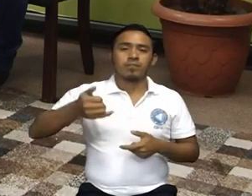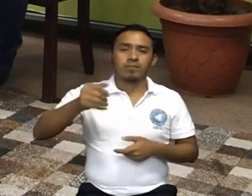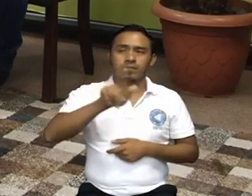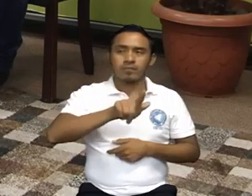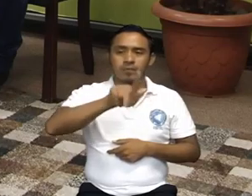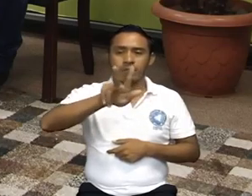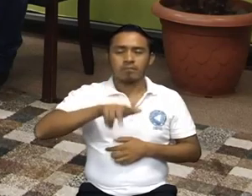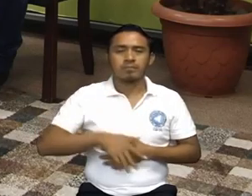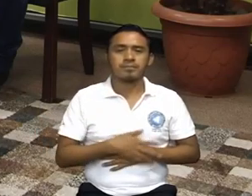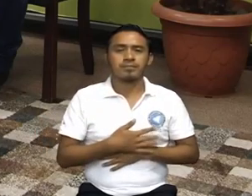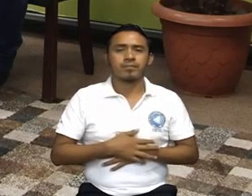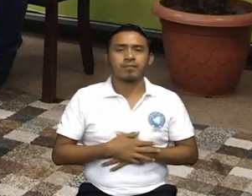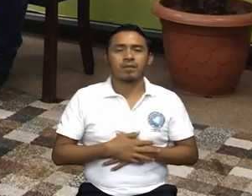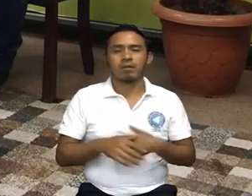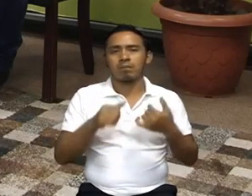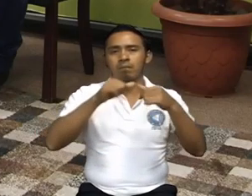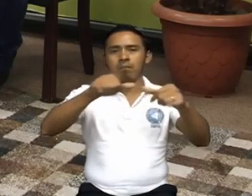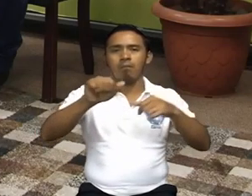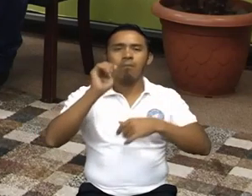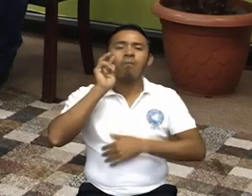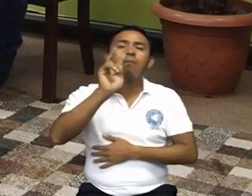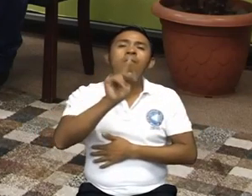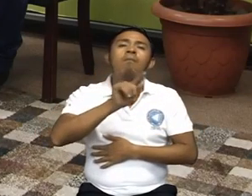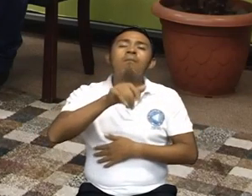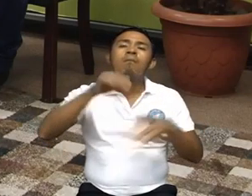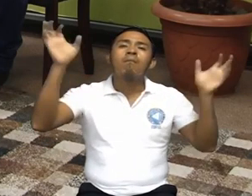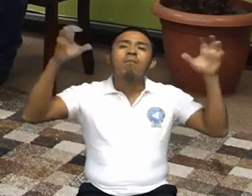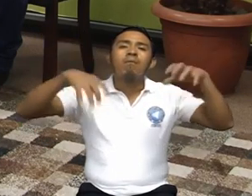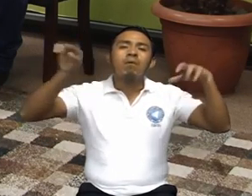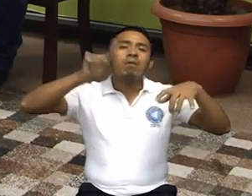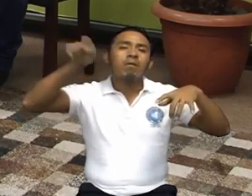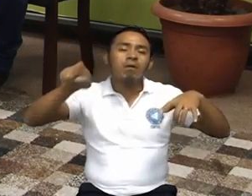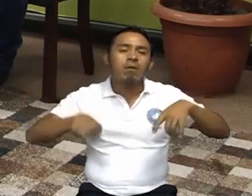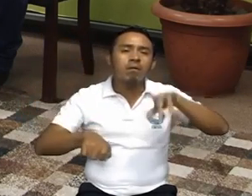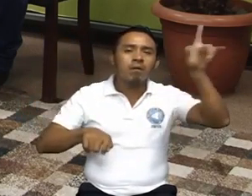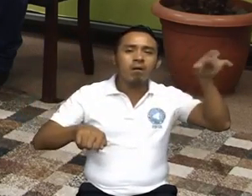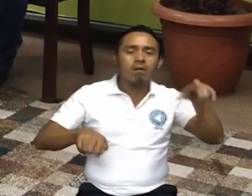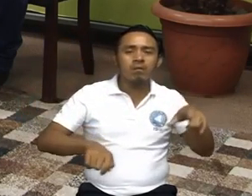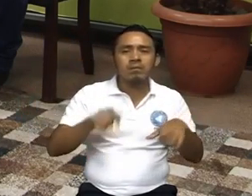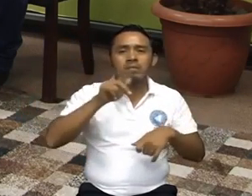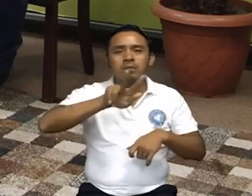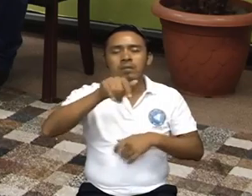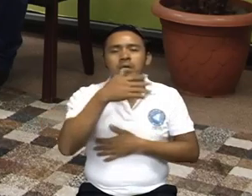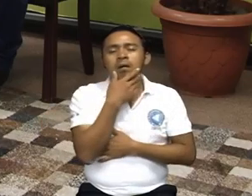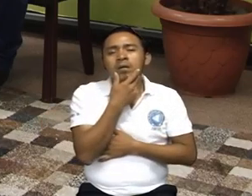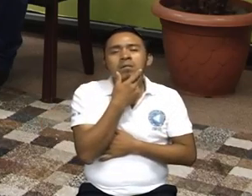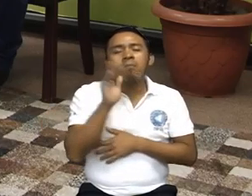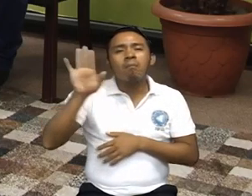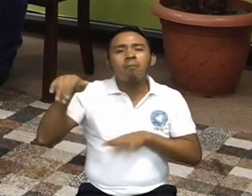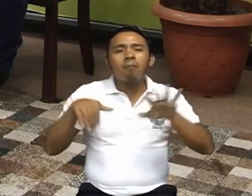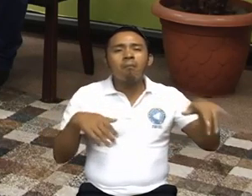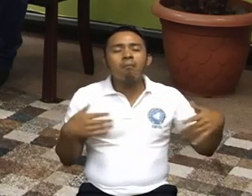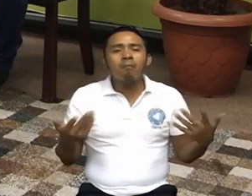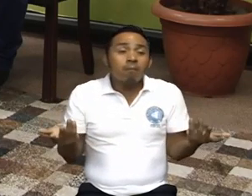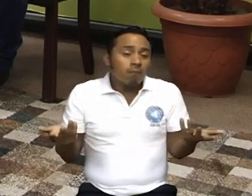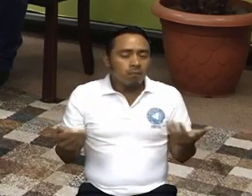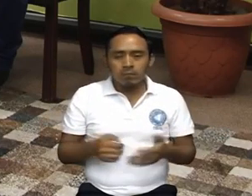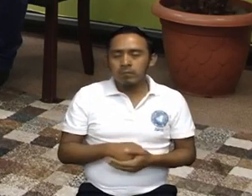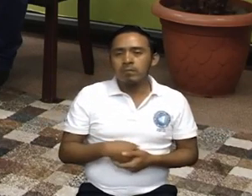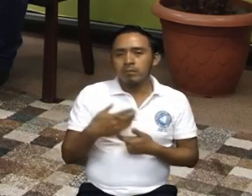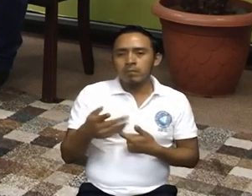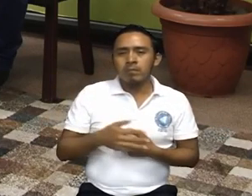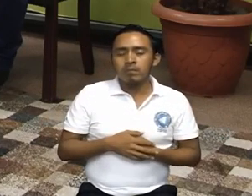por ejemplo, también la gente sigue viendo televisión y está cayendo... Está lloviendo. Está lloviendo con una tormenta eléctrica, pues. Sí.